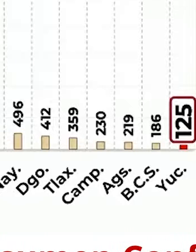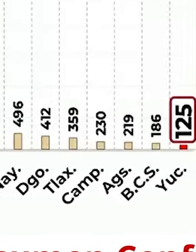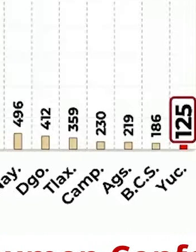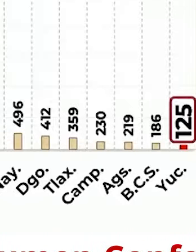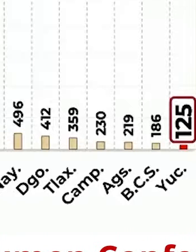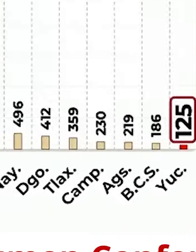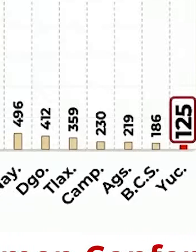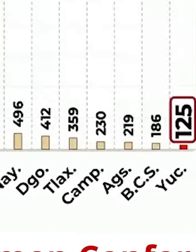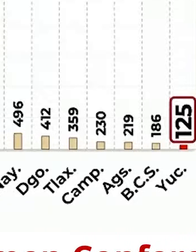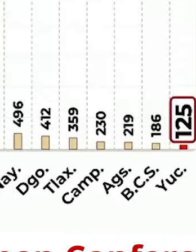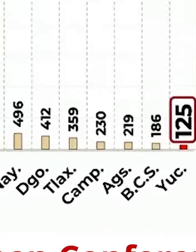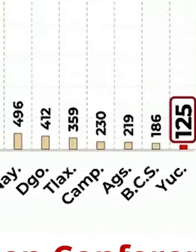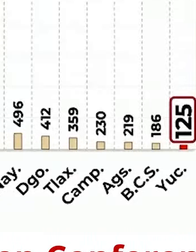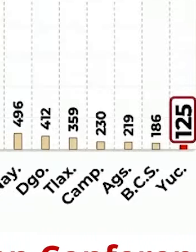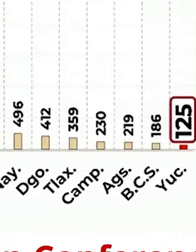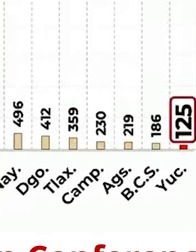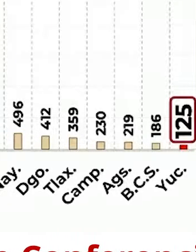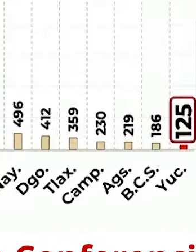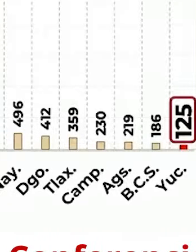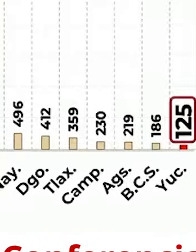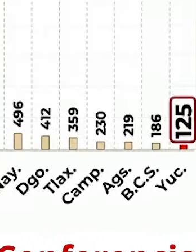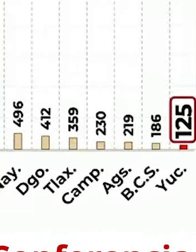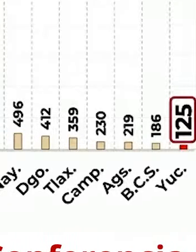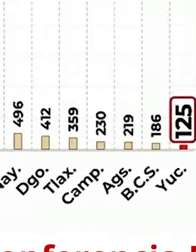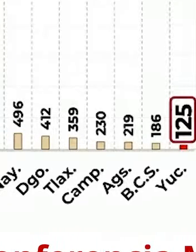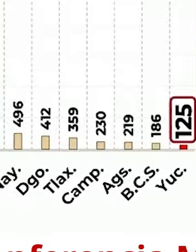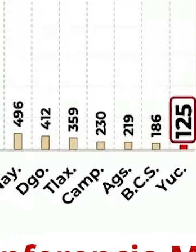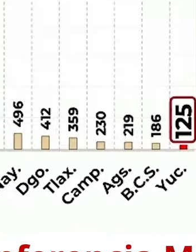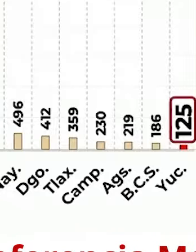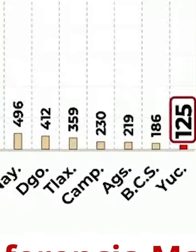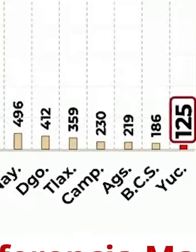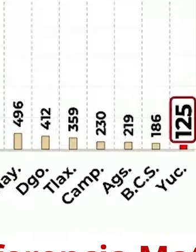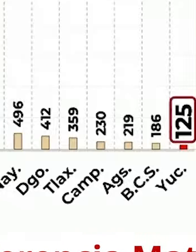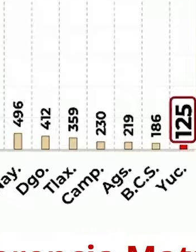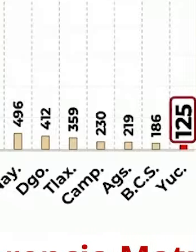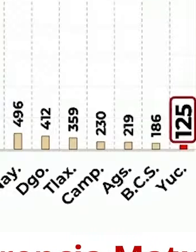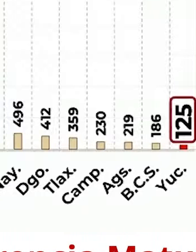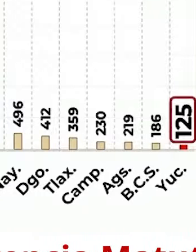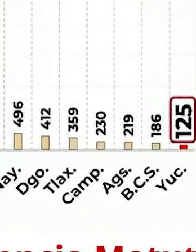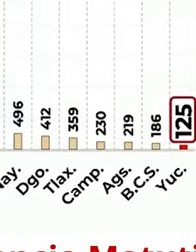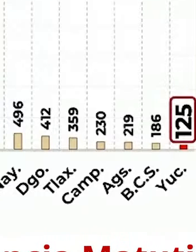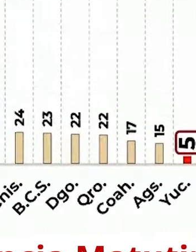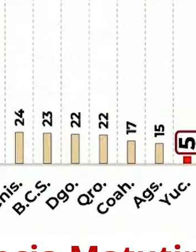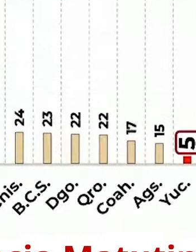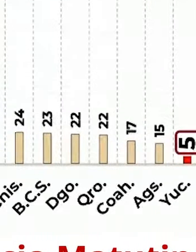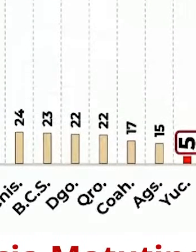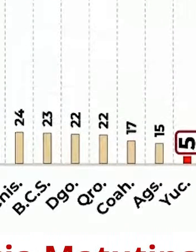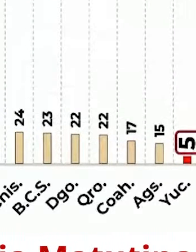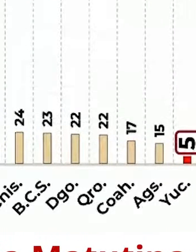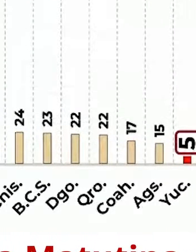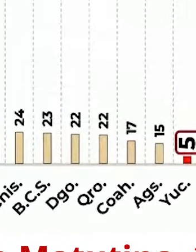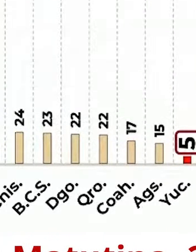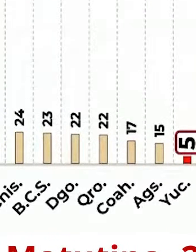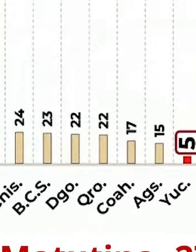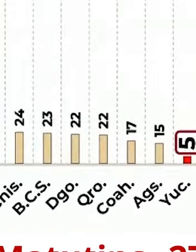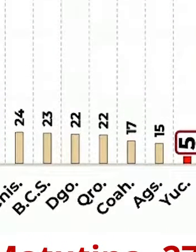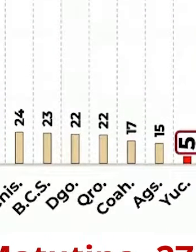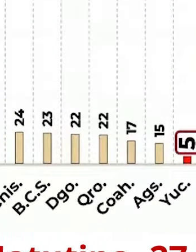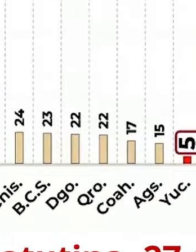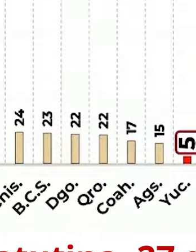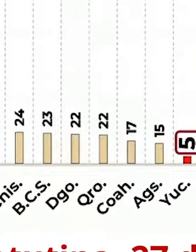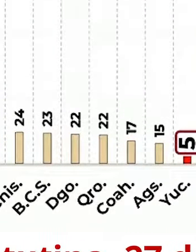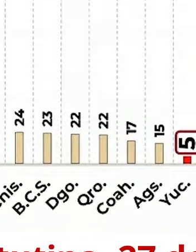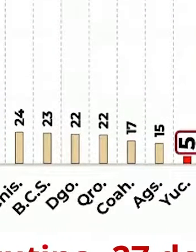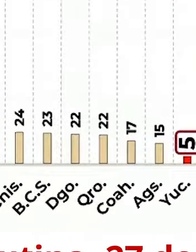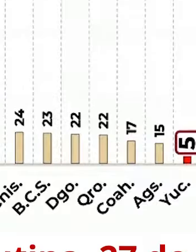estos mismos delitos, homicidios dolosos, por cada 100.000 habitantes, también el estado se mantiene en el